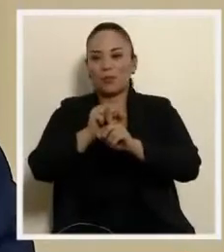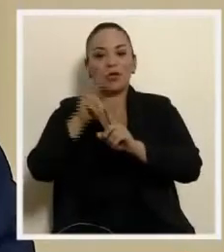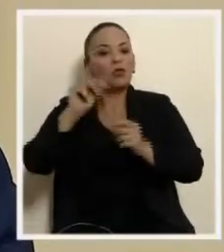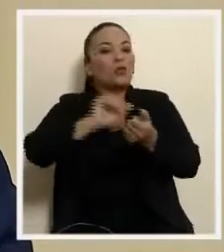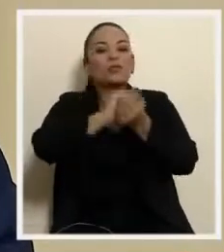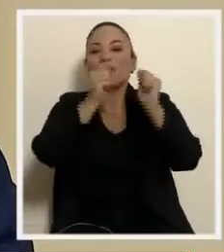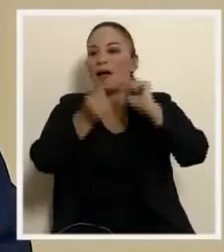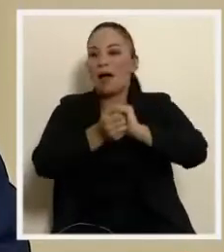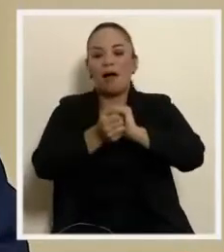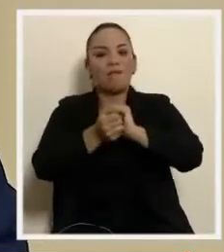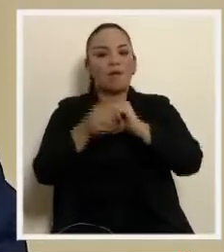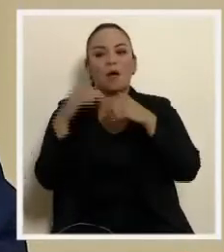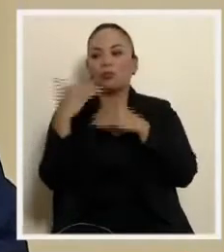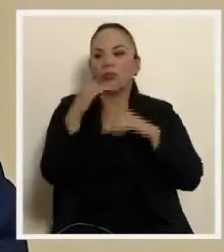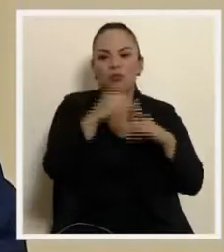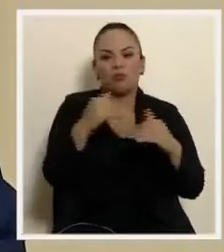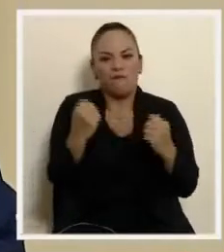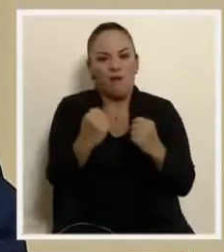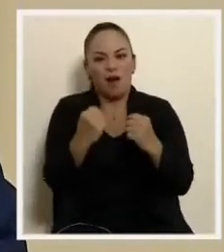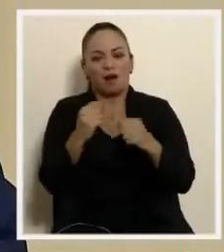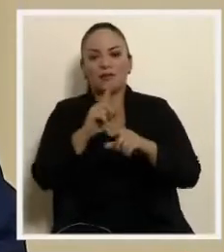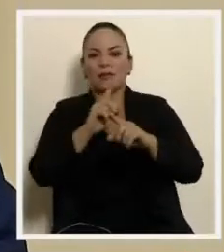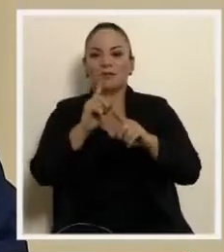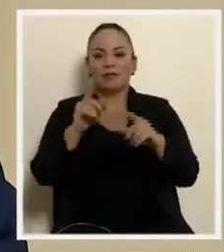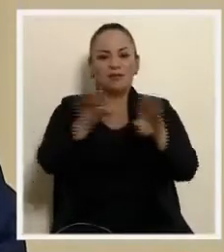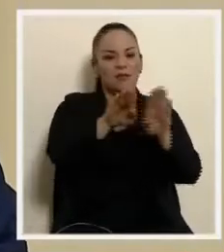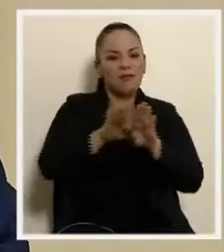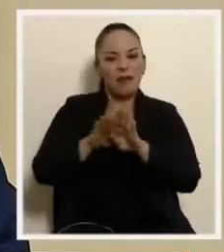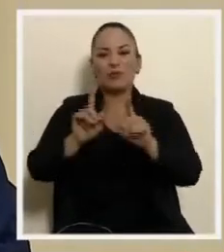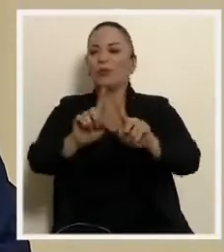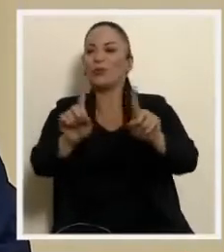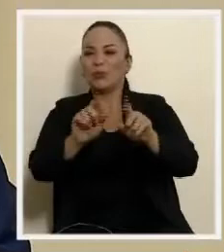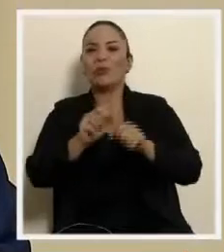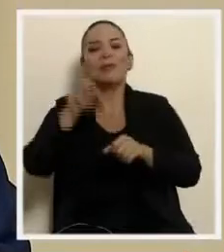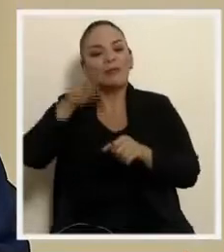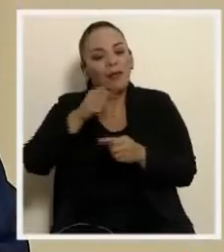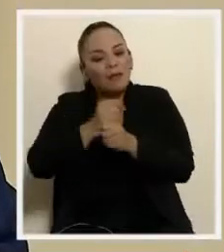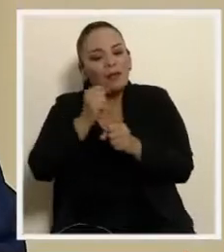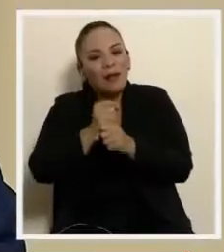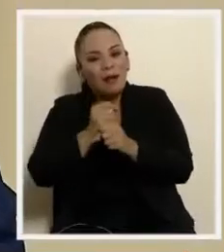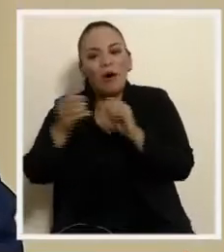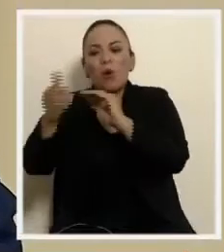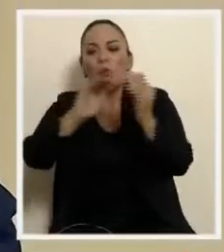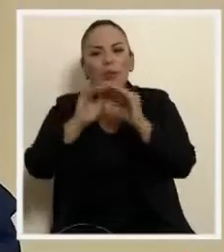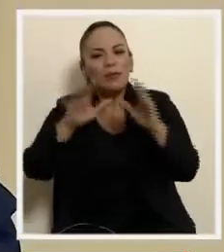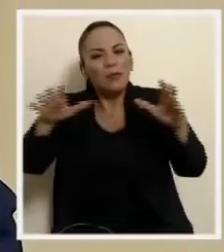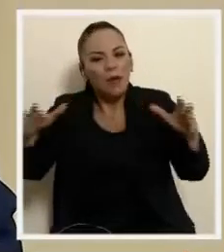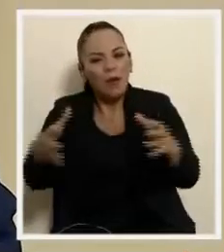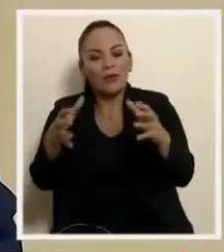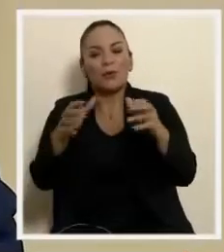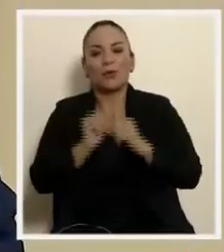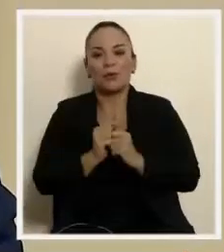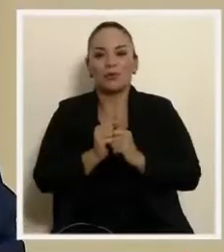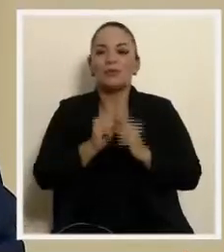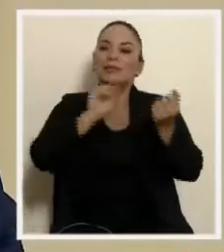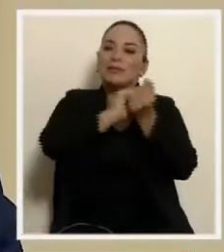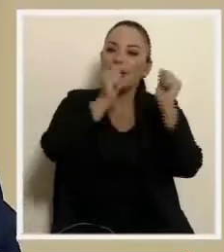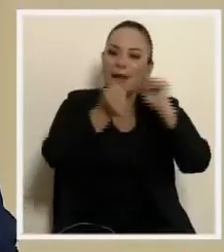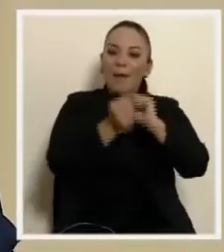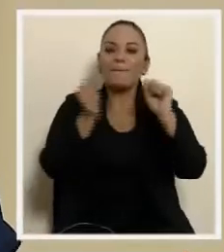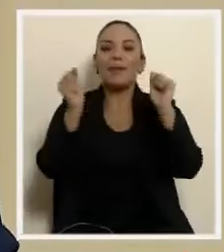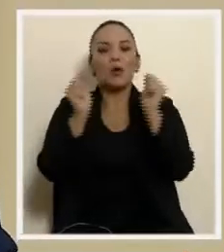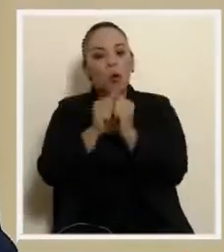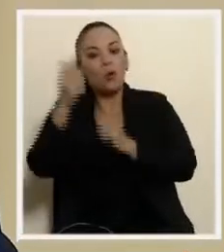con medidas fuertes, no se cambia con cierres, se cambia con trabajo comunitario, se cambia con conciencia,